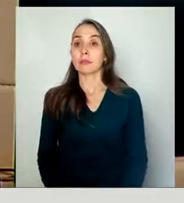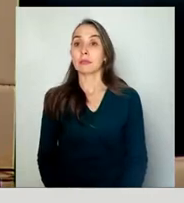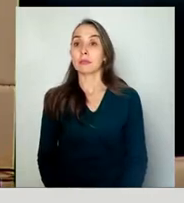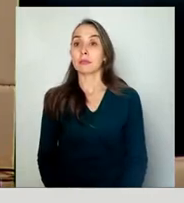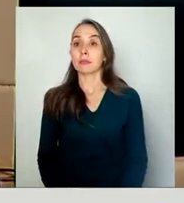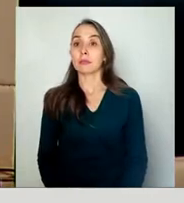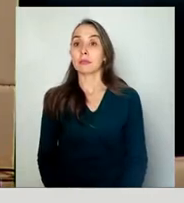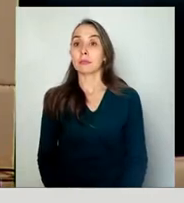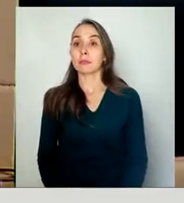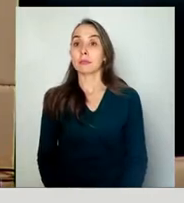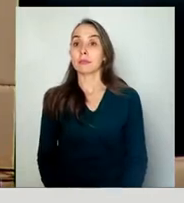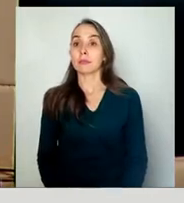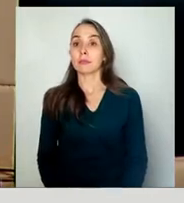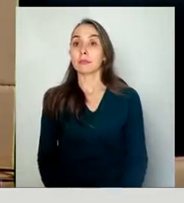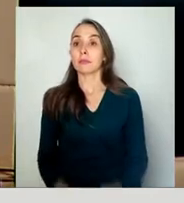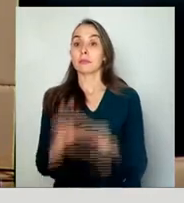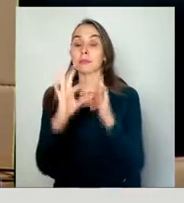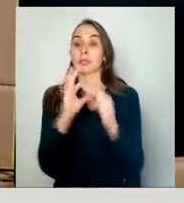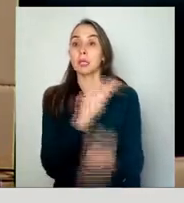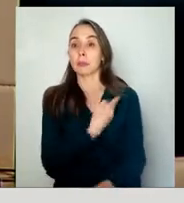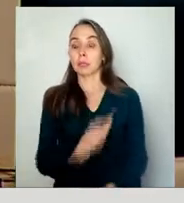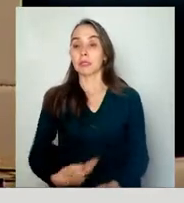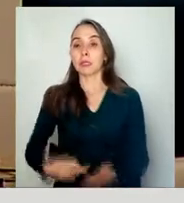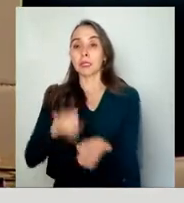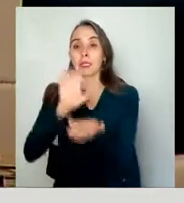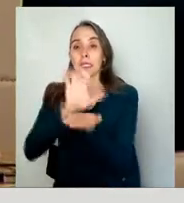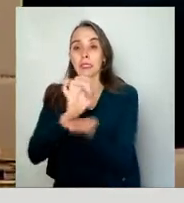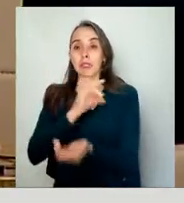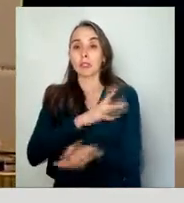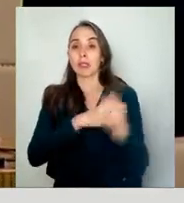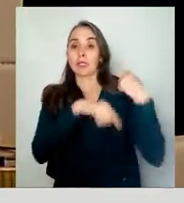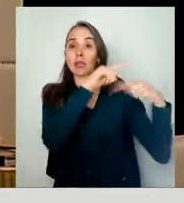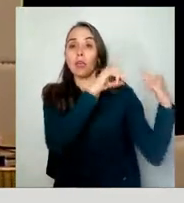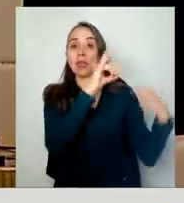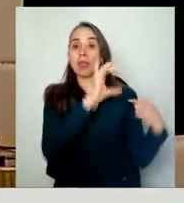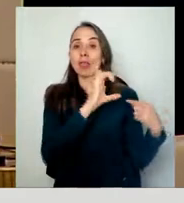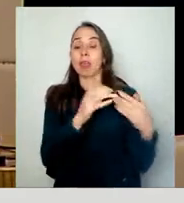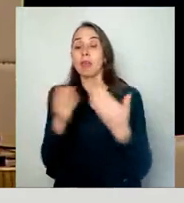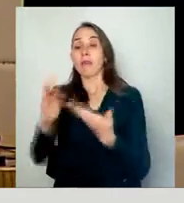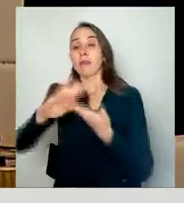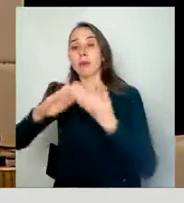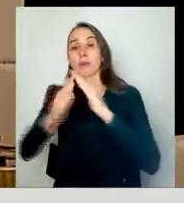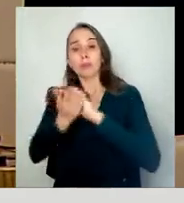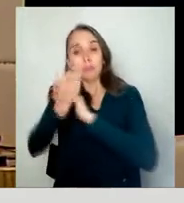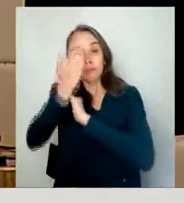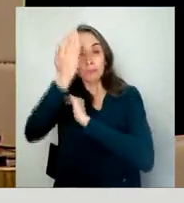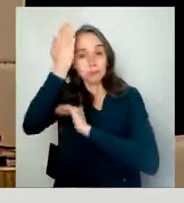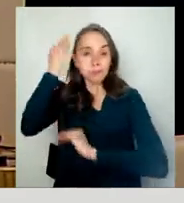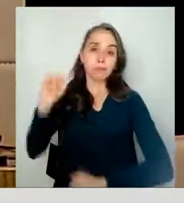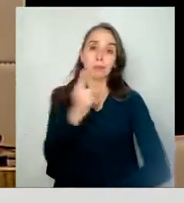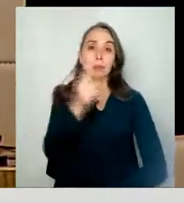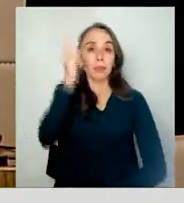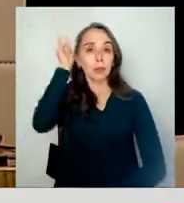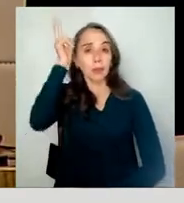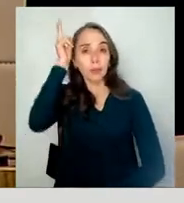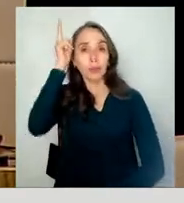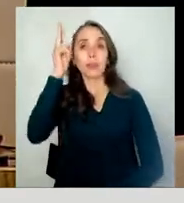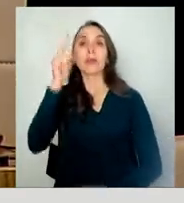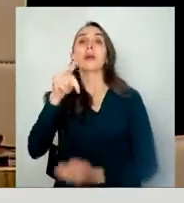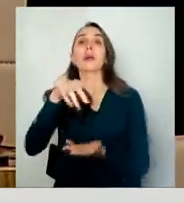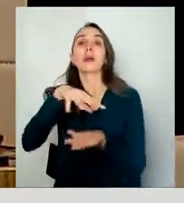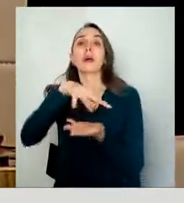Gracias presidente el estado chileno tiene una deuda histórica con los pueblos originarios en especial con los pueblos aimar y quechua